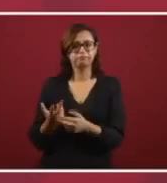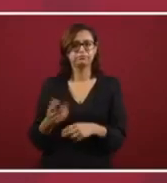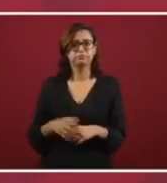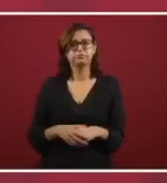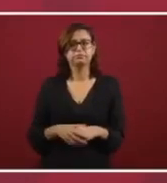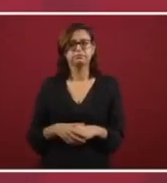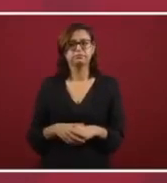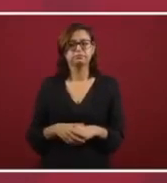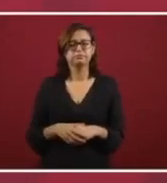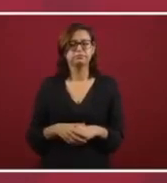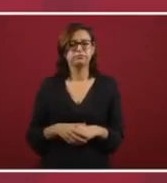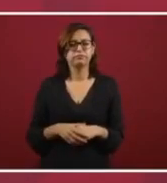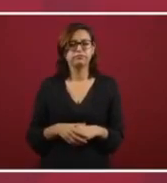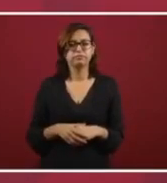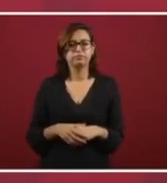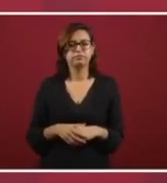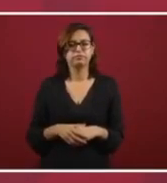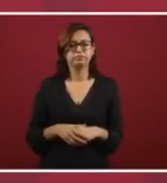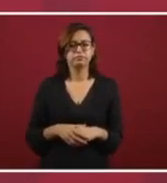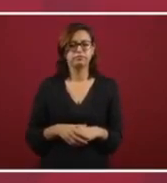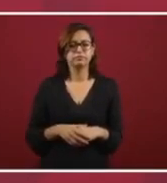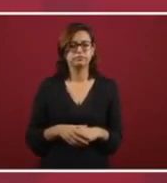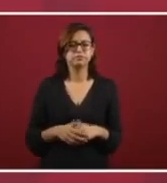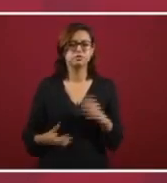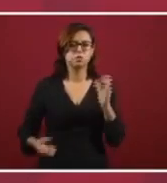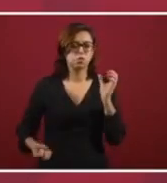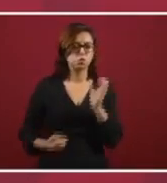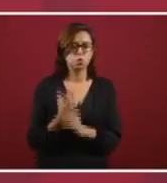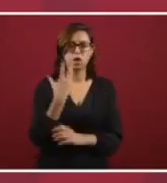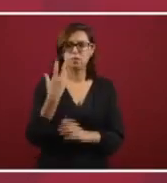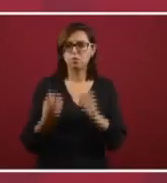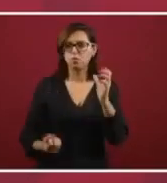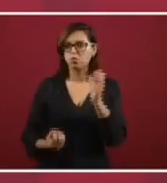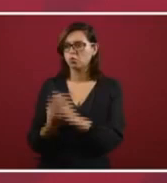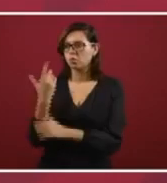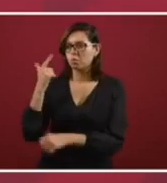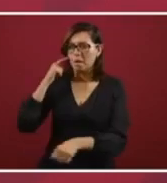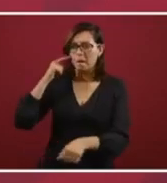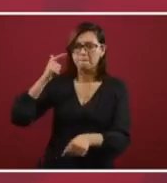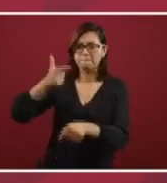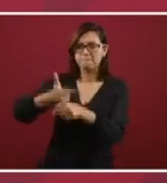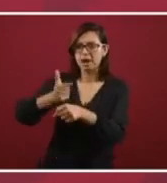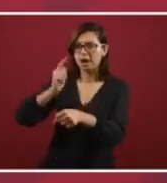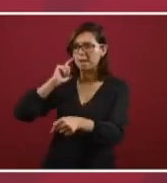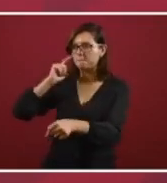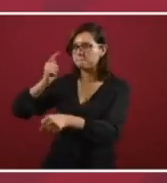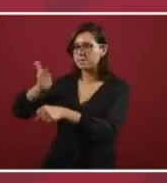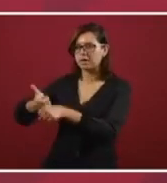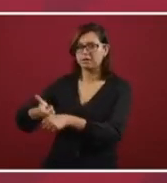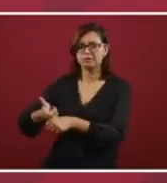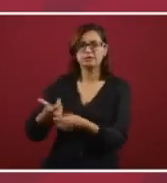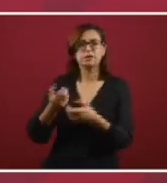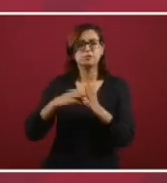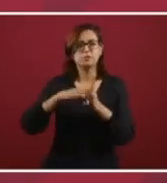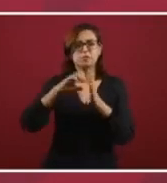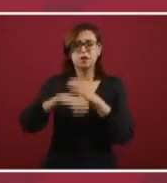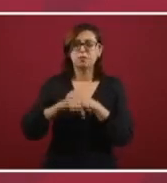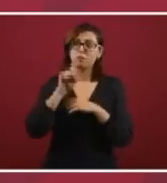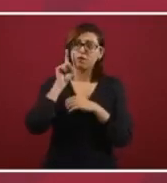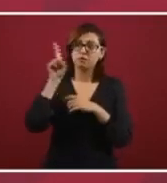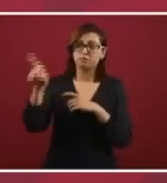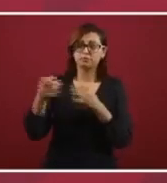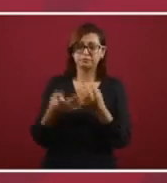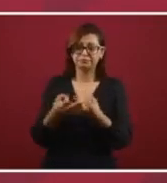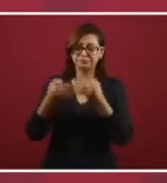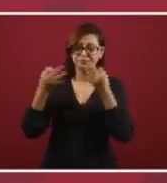hay nuevos descubrimientos los campos que se están trabajando